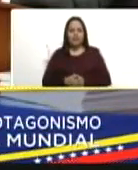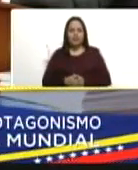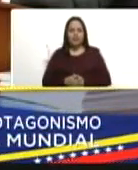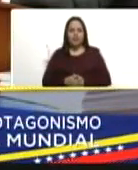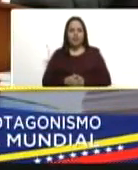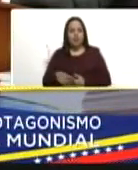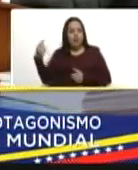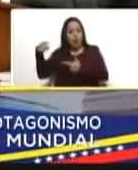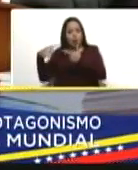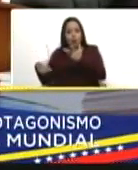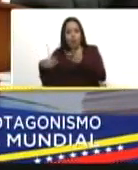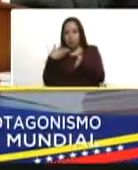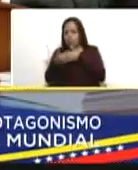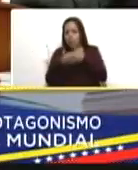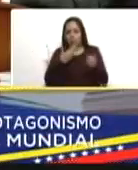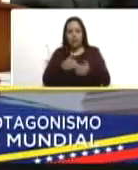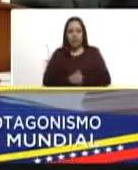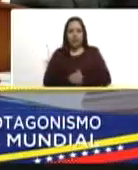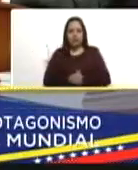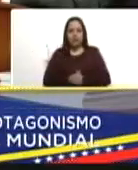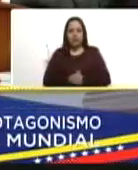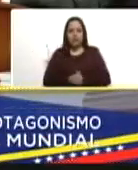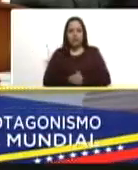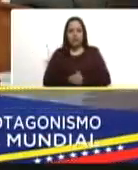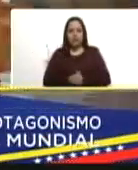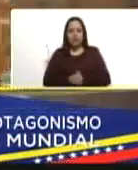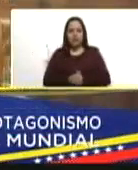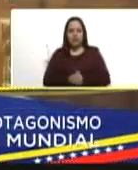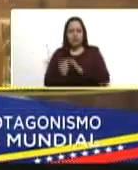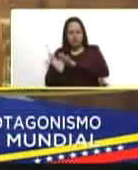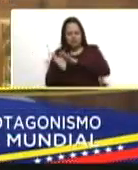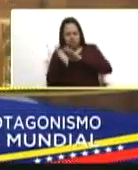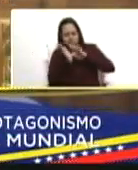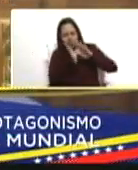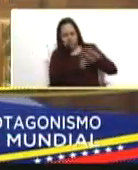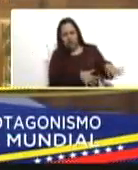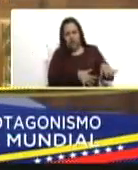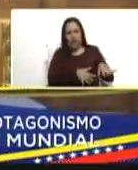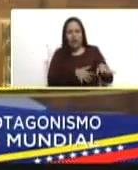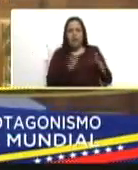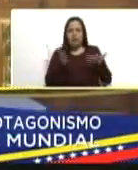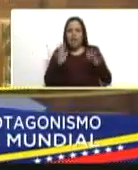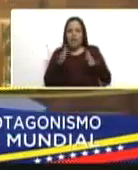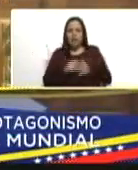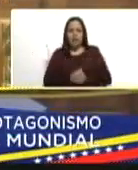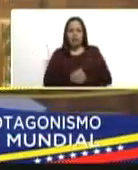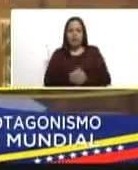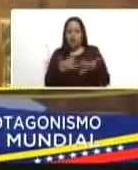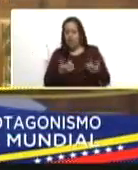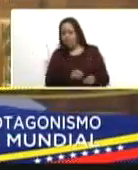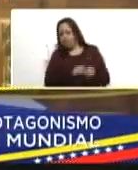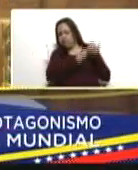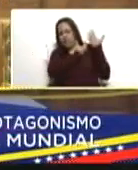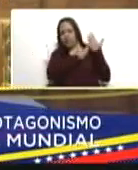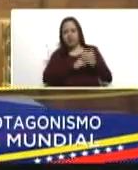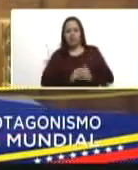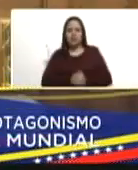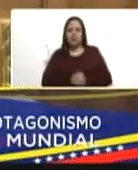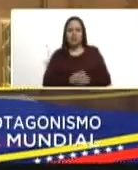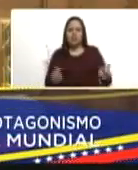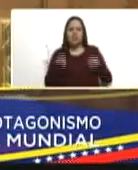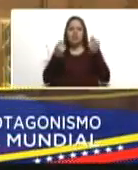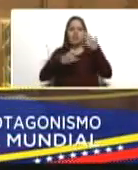no importa echemos el miedo a la espalda y salvemos el